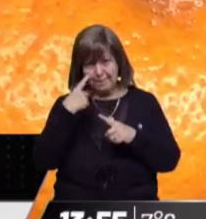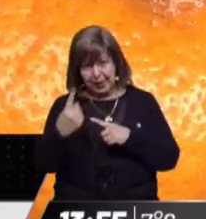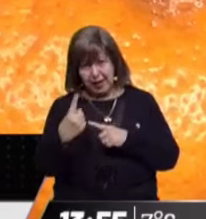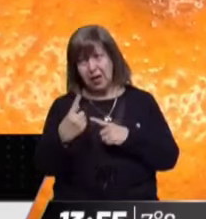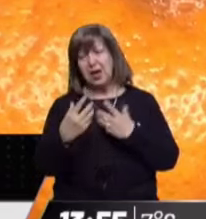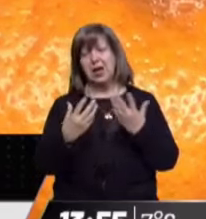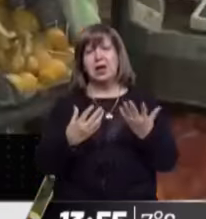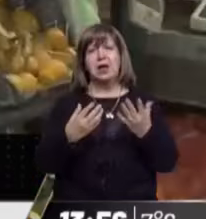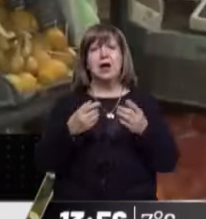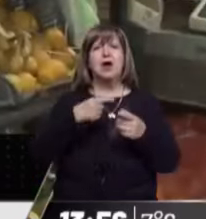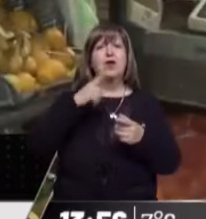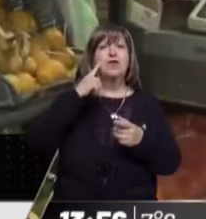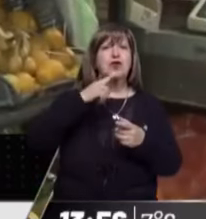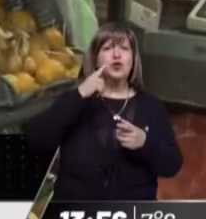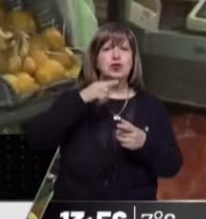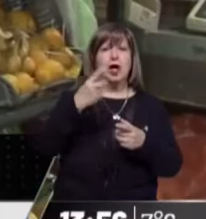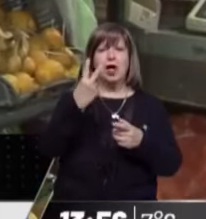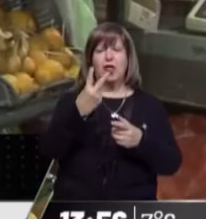no.